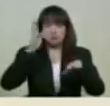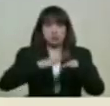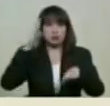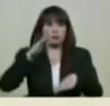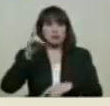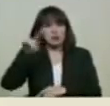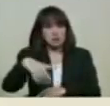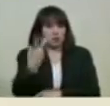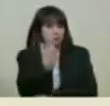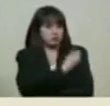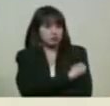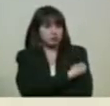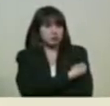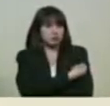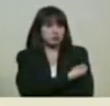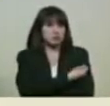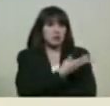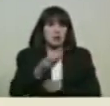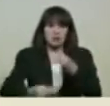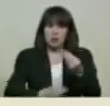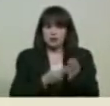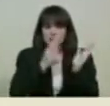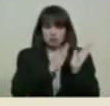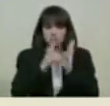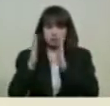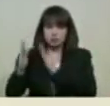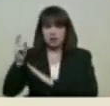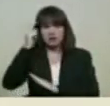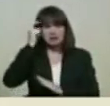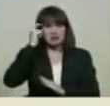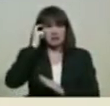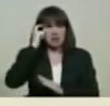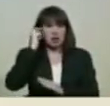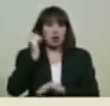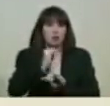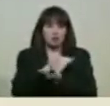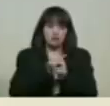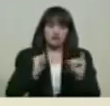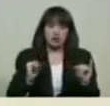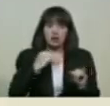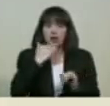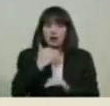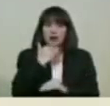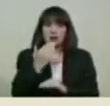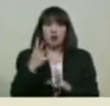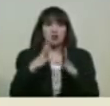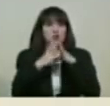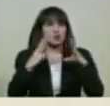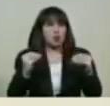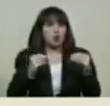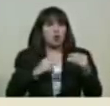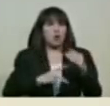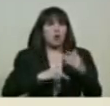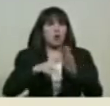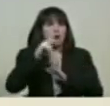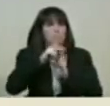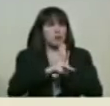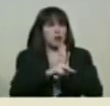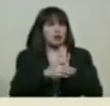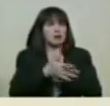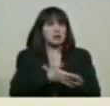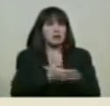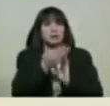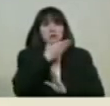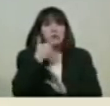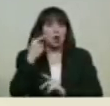un cronograma para que en las próximas semanas pueda culminarse definitivamente este plan que permite